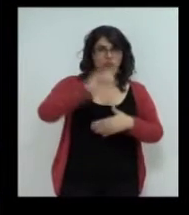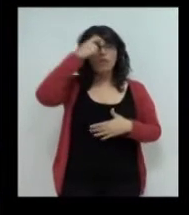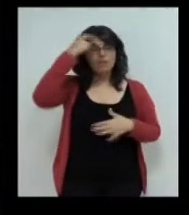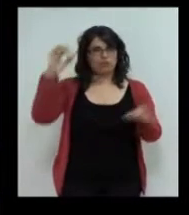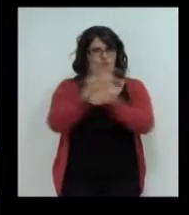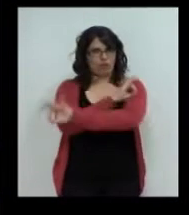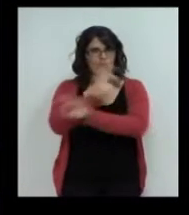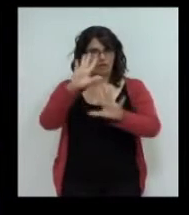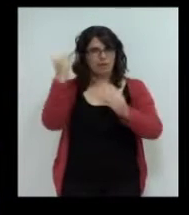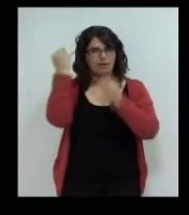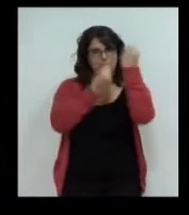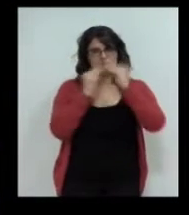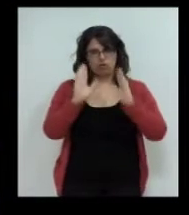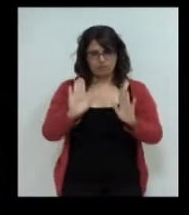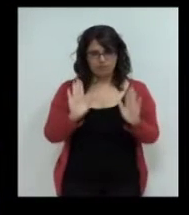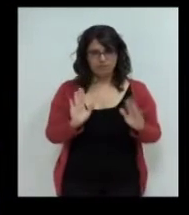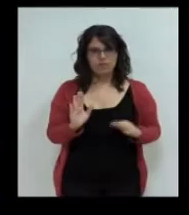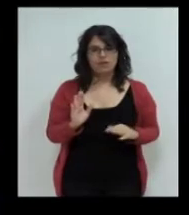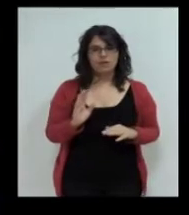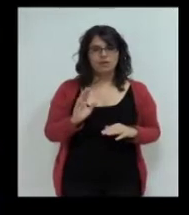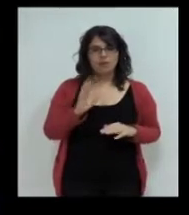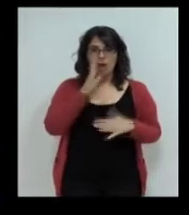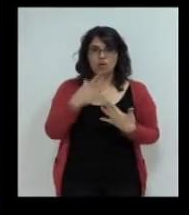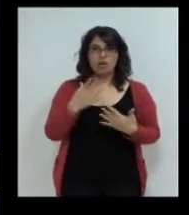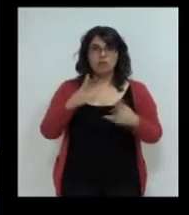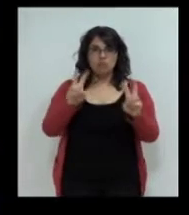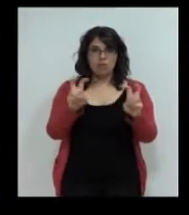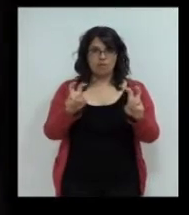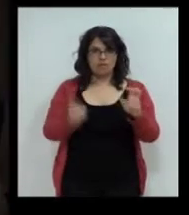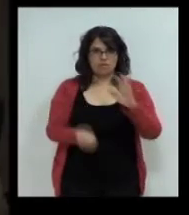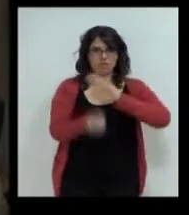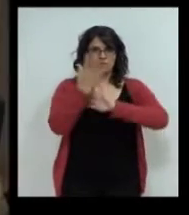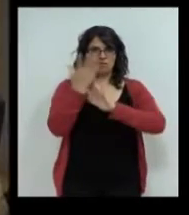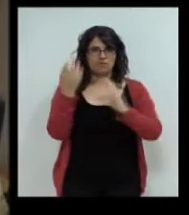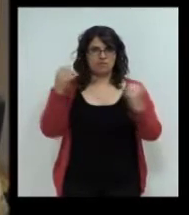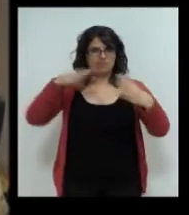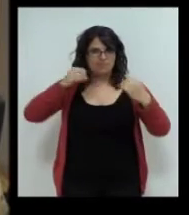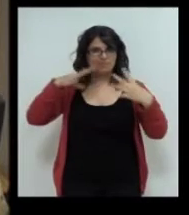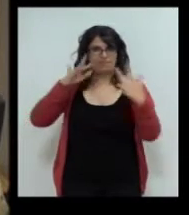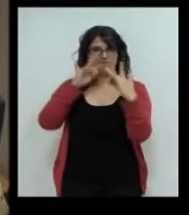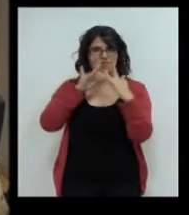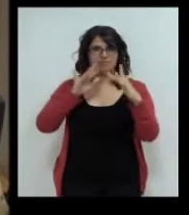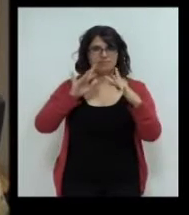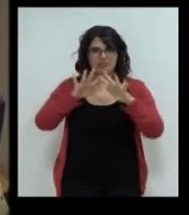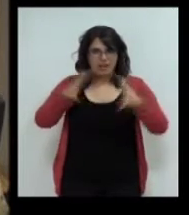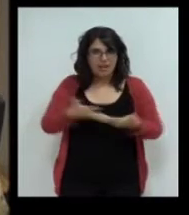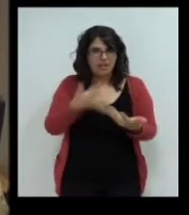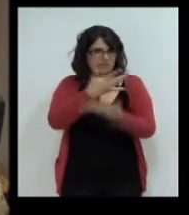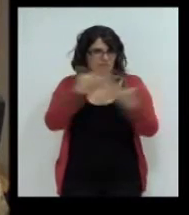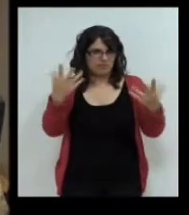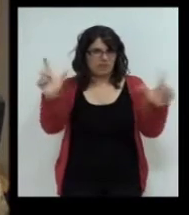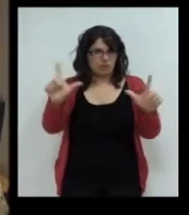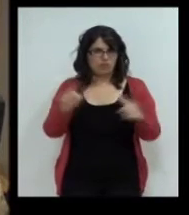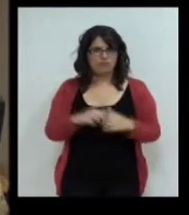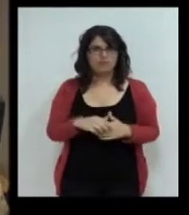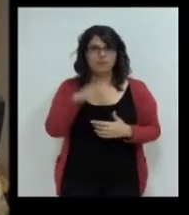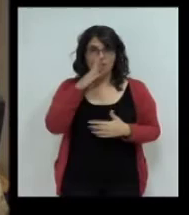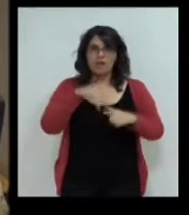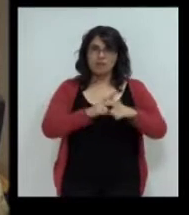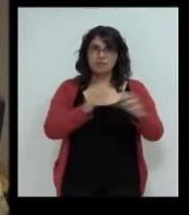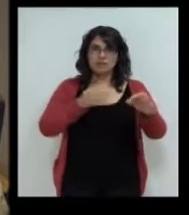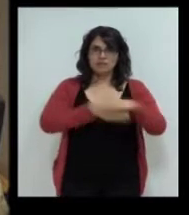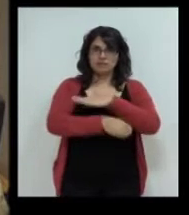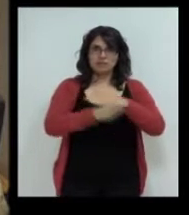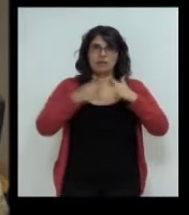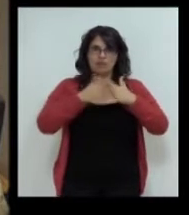confundirse, hay que reflexionar sobre él, sobre todo en la nueva generación de televisión interactiva, ya digo, la televisión conectada, internet o televisión híbrida. Tenemos herramientas de navegación y acceso